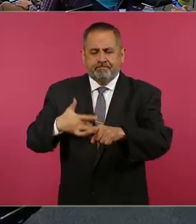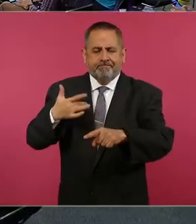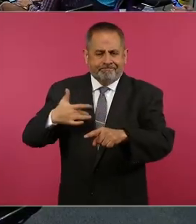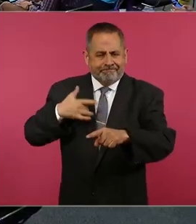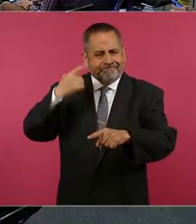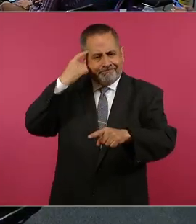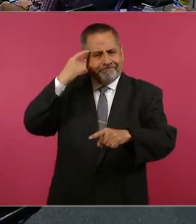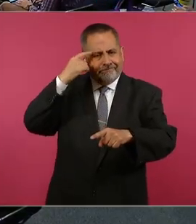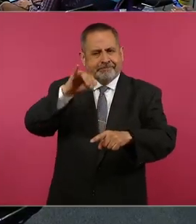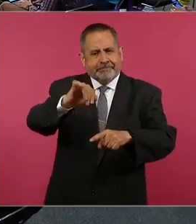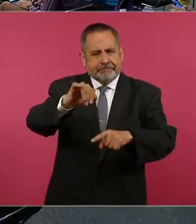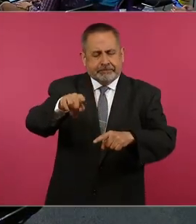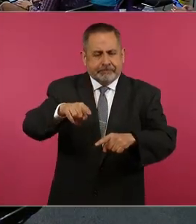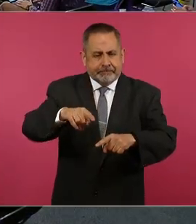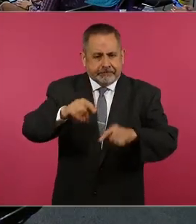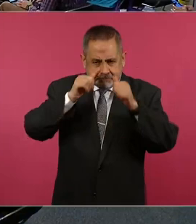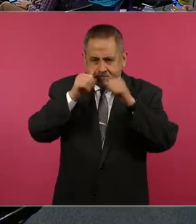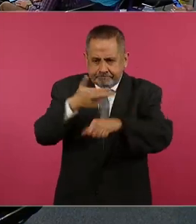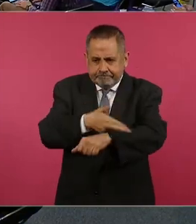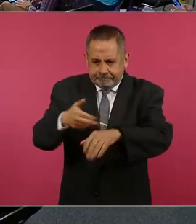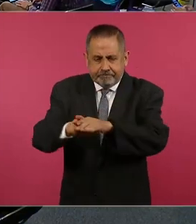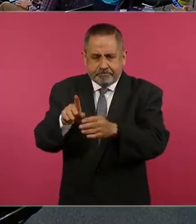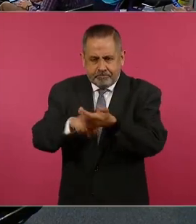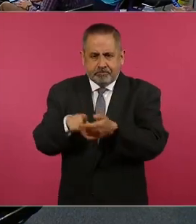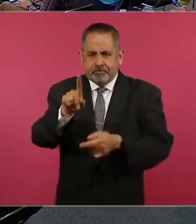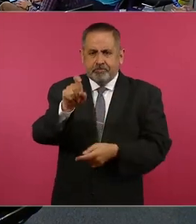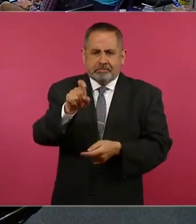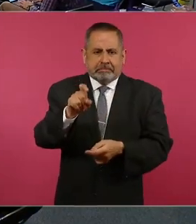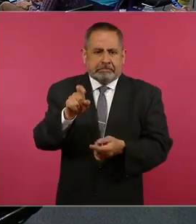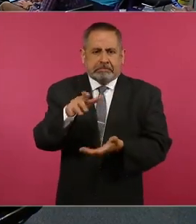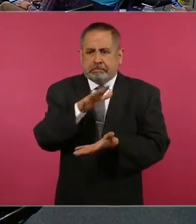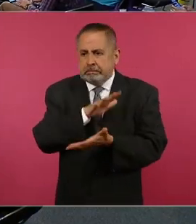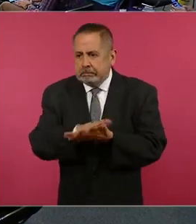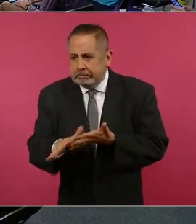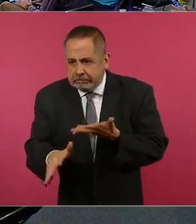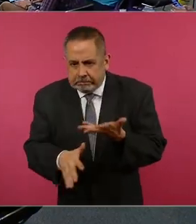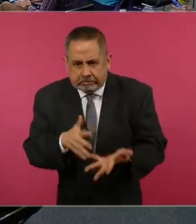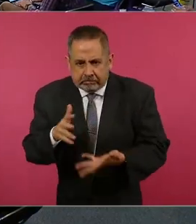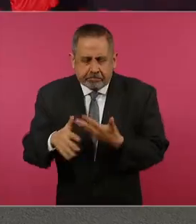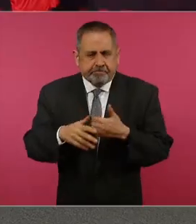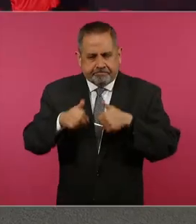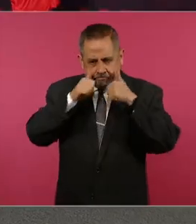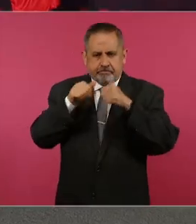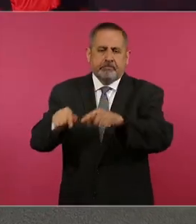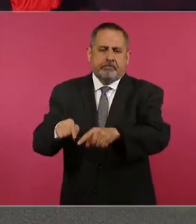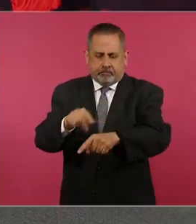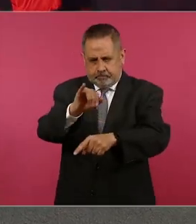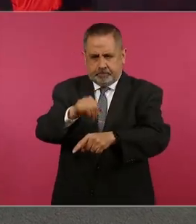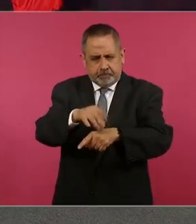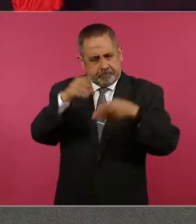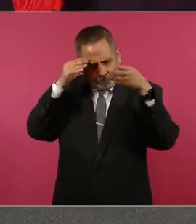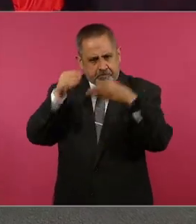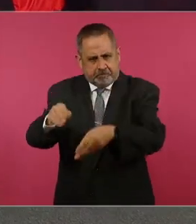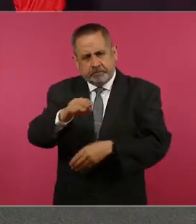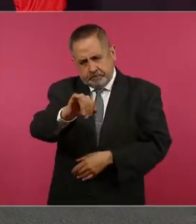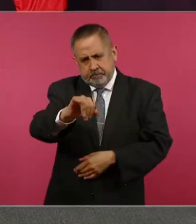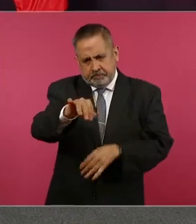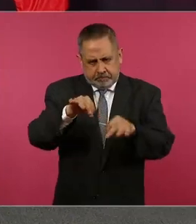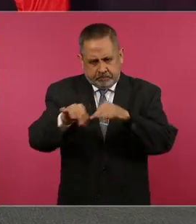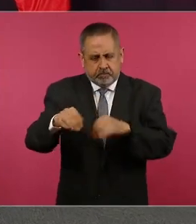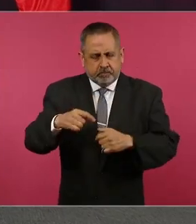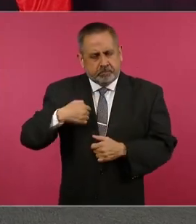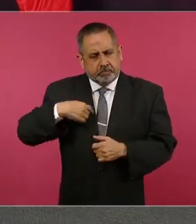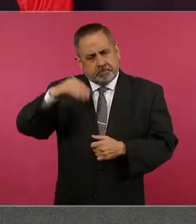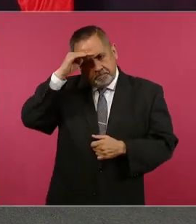conscientes y atendiendo el problema de la escasez de agua estamos en eso y yo